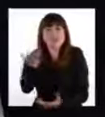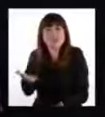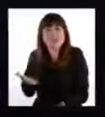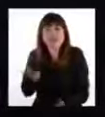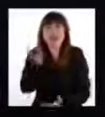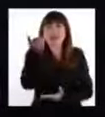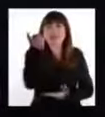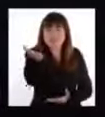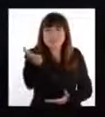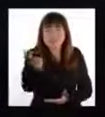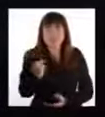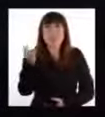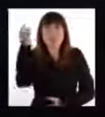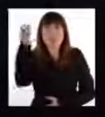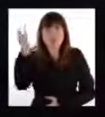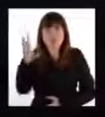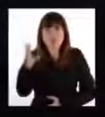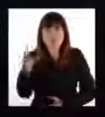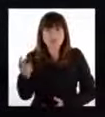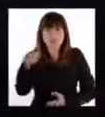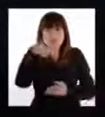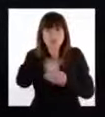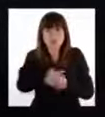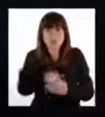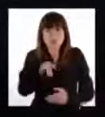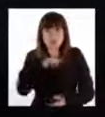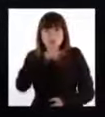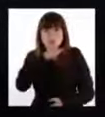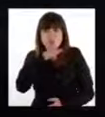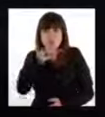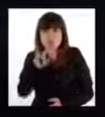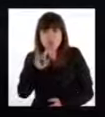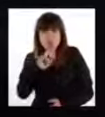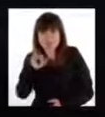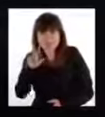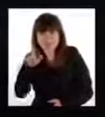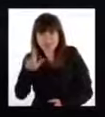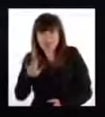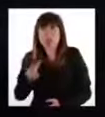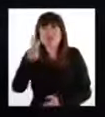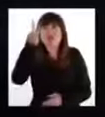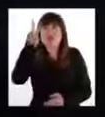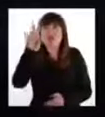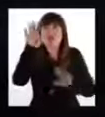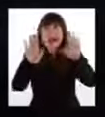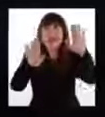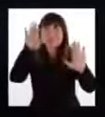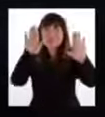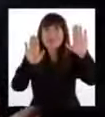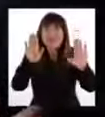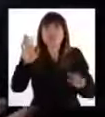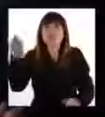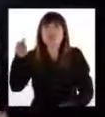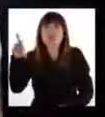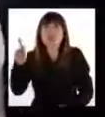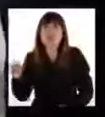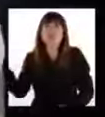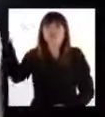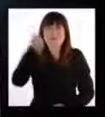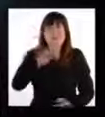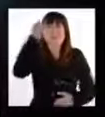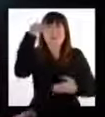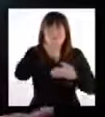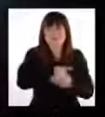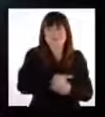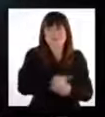identifica que el único voto útil es el que permite que dos candidato derecha pasen a la segunda vuelta y una tercera